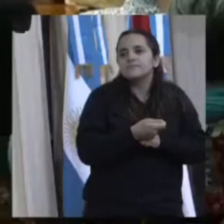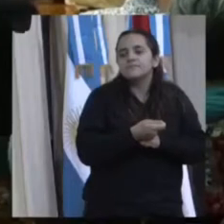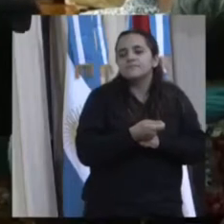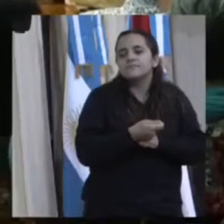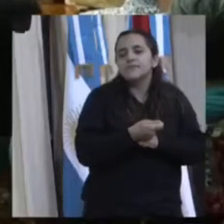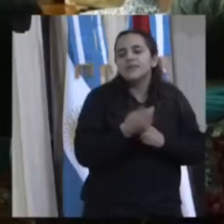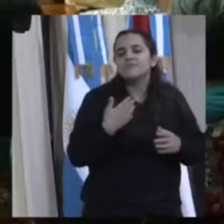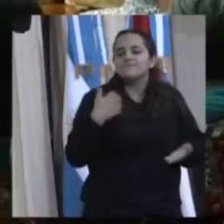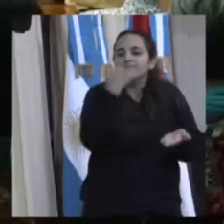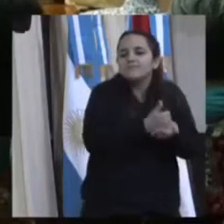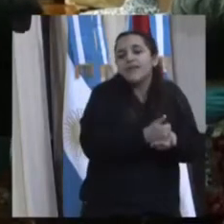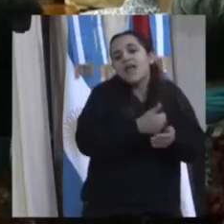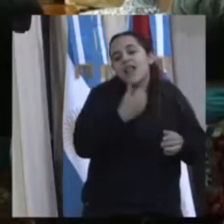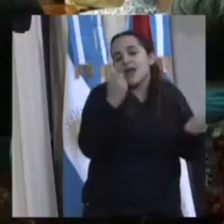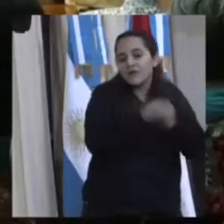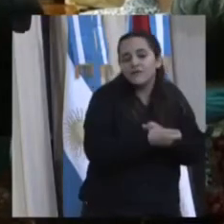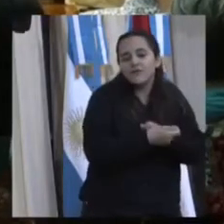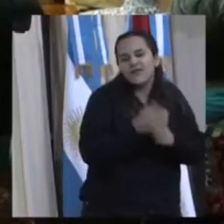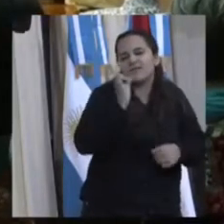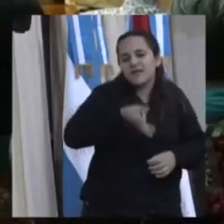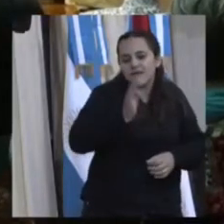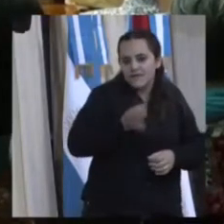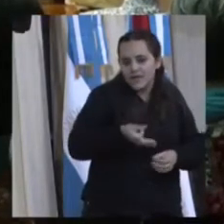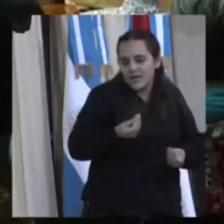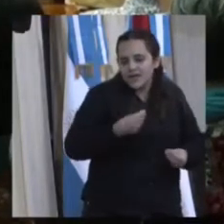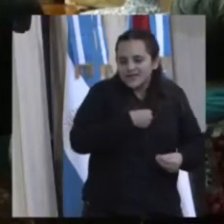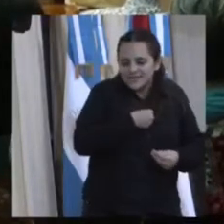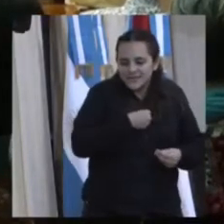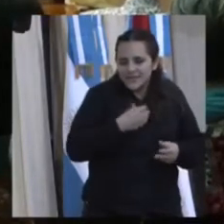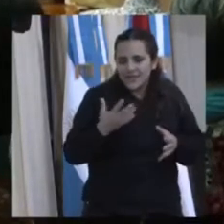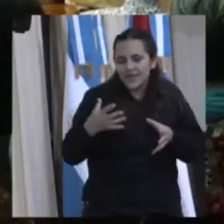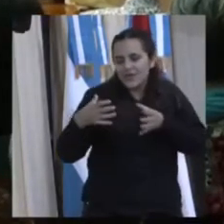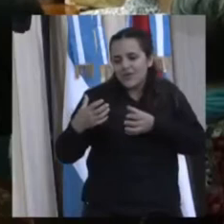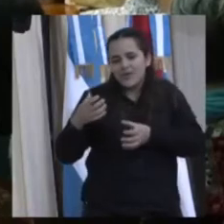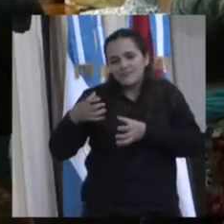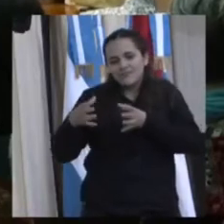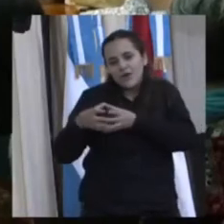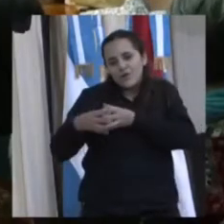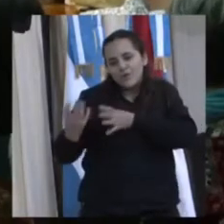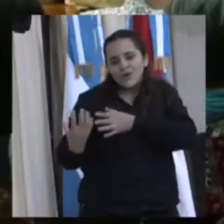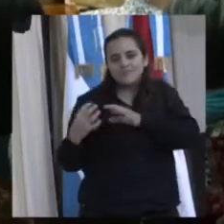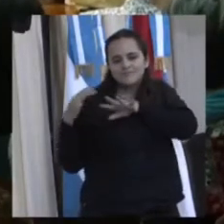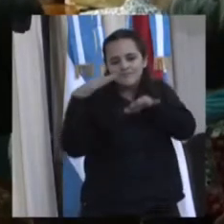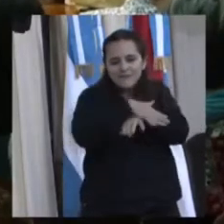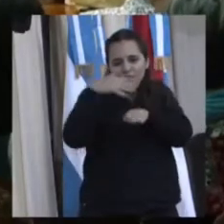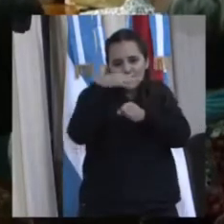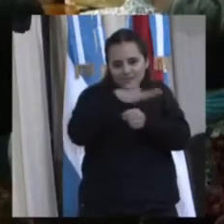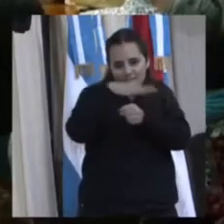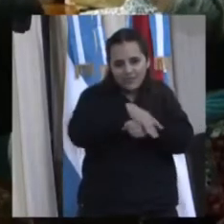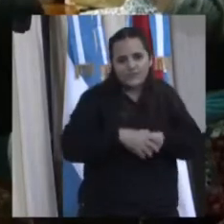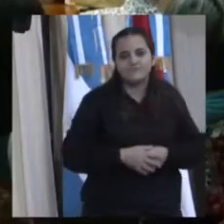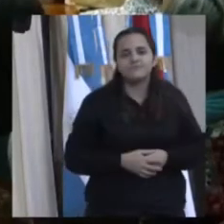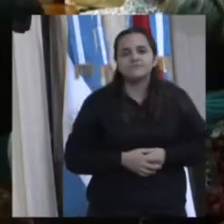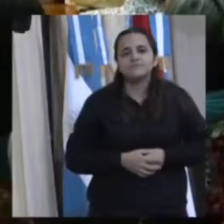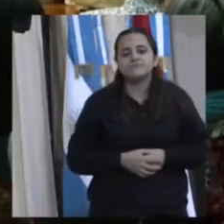la reforma, sabíase arrastrado por el presentimiento de las grandes obras. Aníbal Ponce, ¿no?, que si bien no estaba